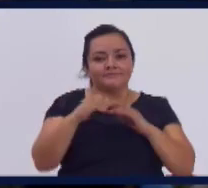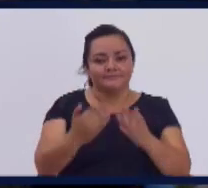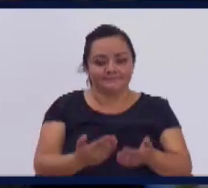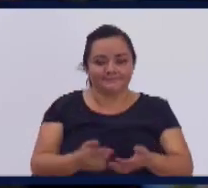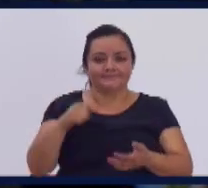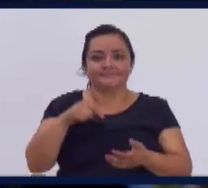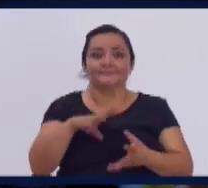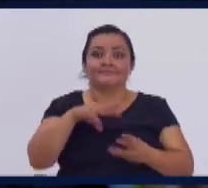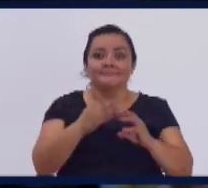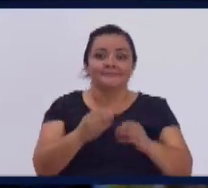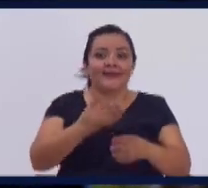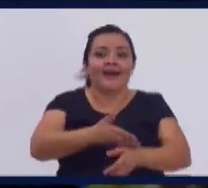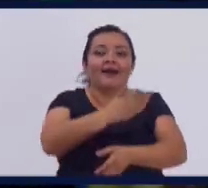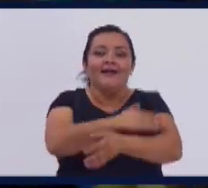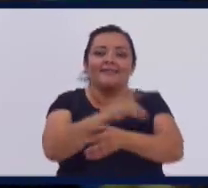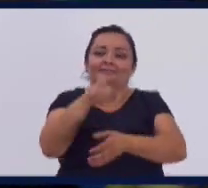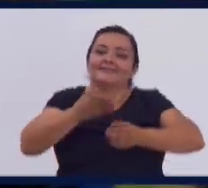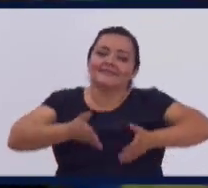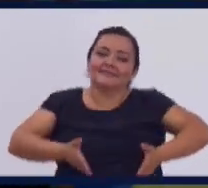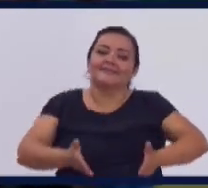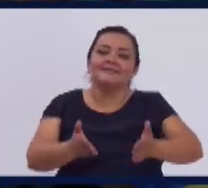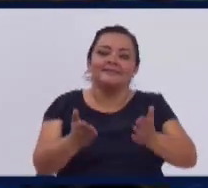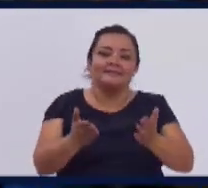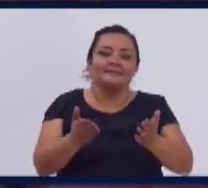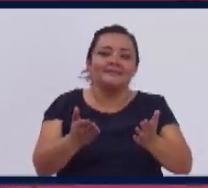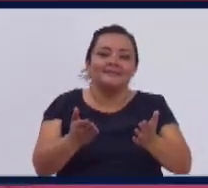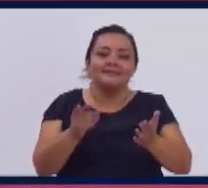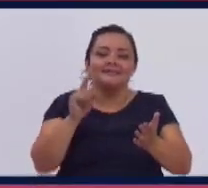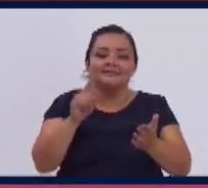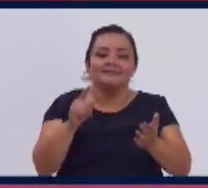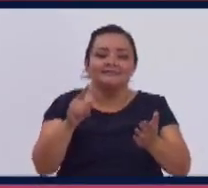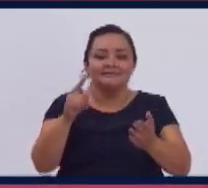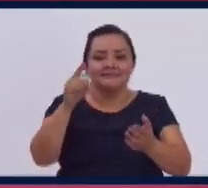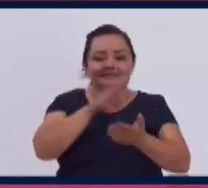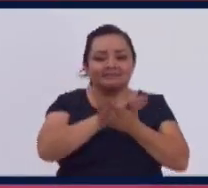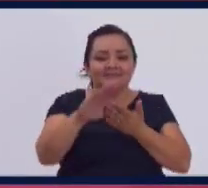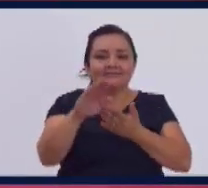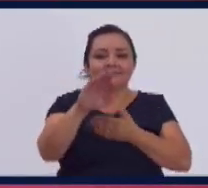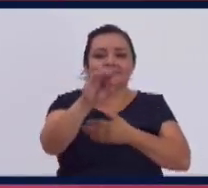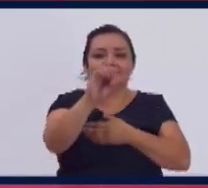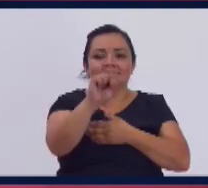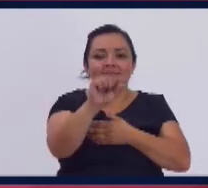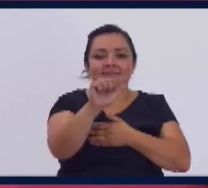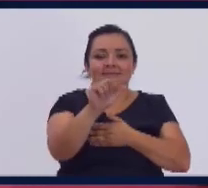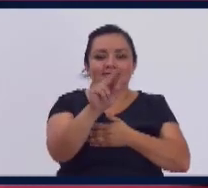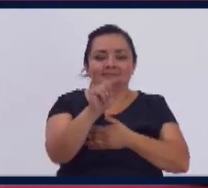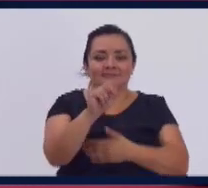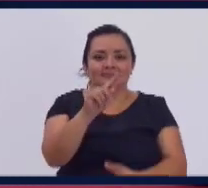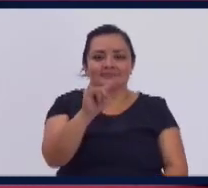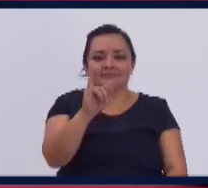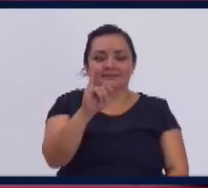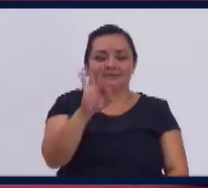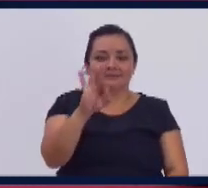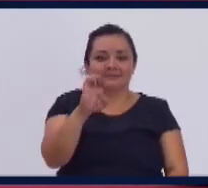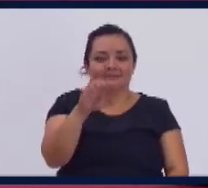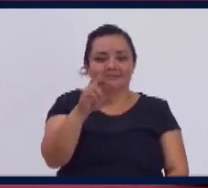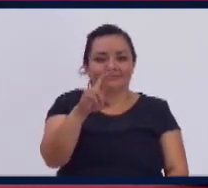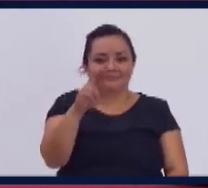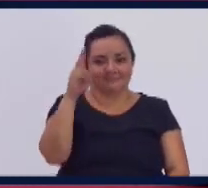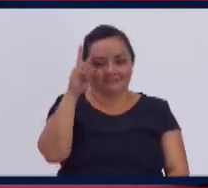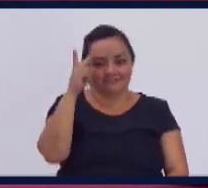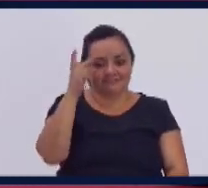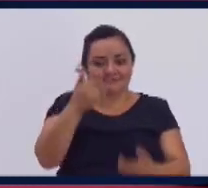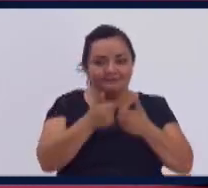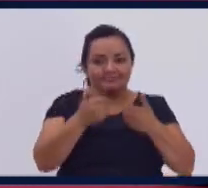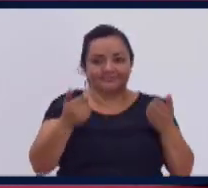conocí, y antes que nacieses, ¿qué dice la palabra? Te santifiqué. Santificar es te aparté. Les he contado que el día que